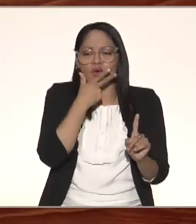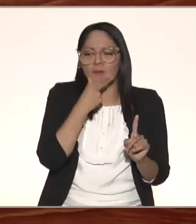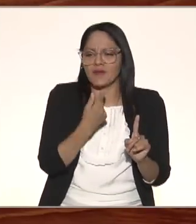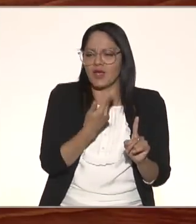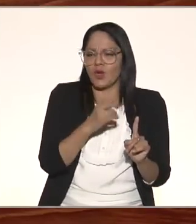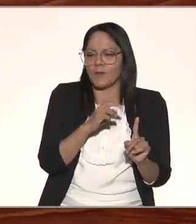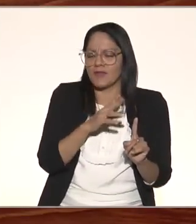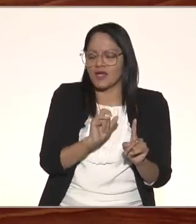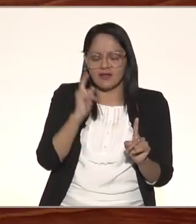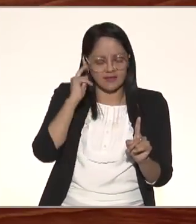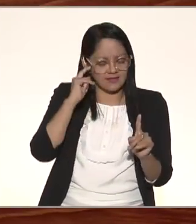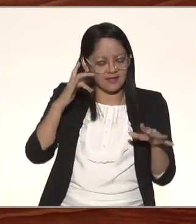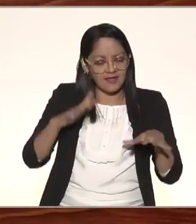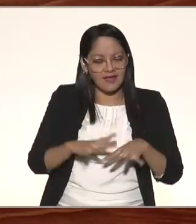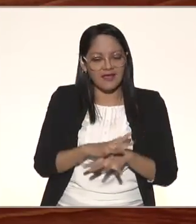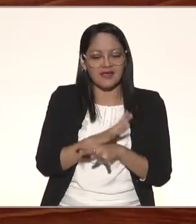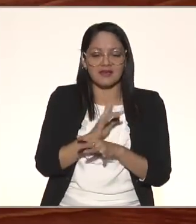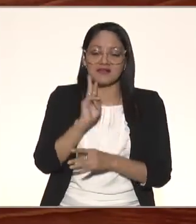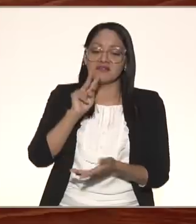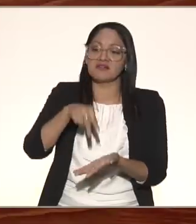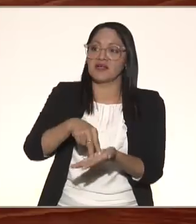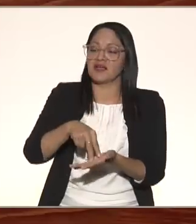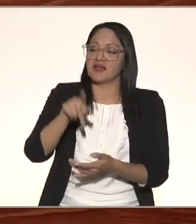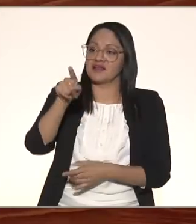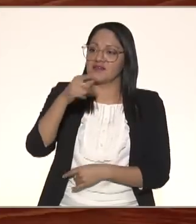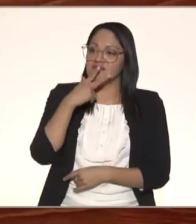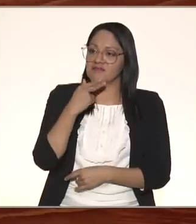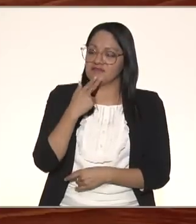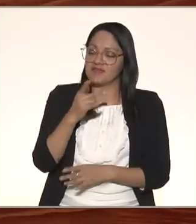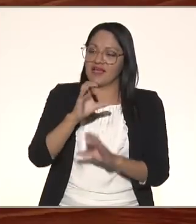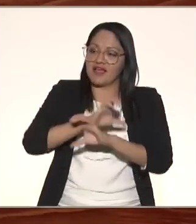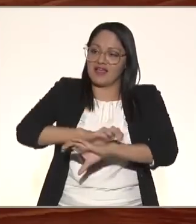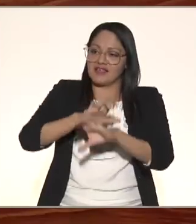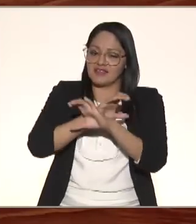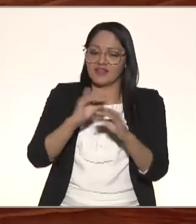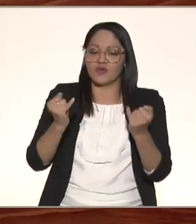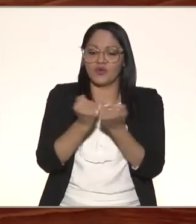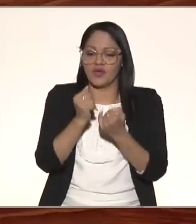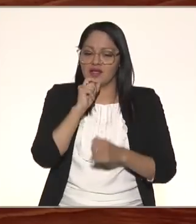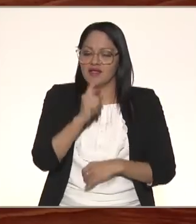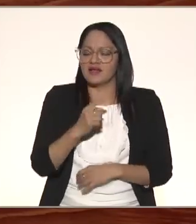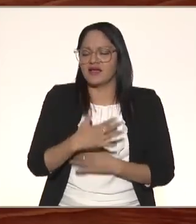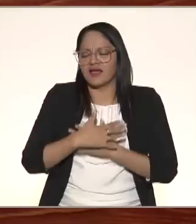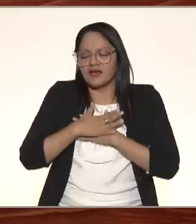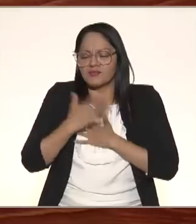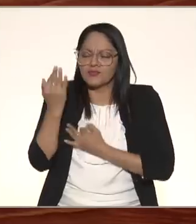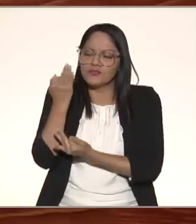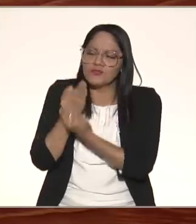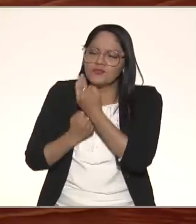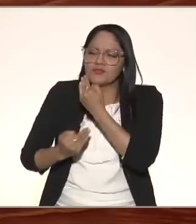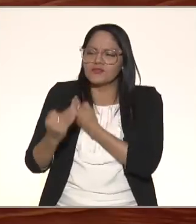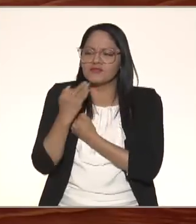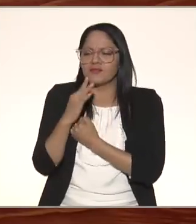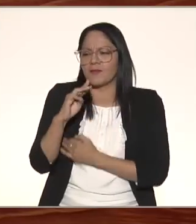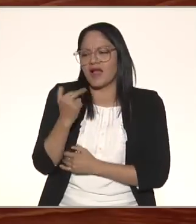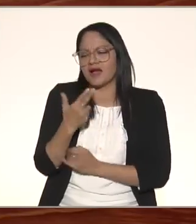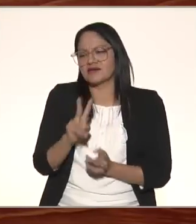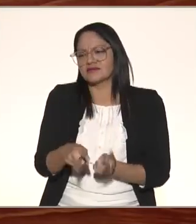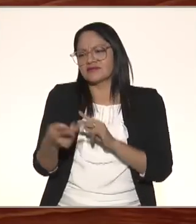por conocer a ella y porque demuestra el amor incondicional a Marsh.